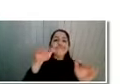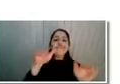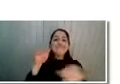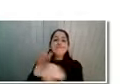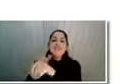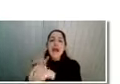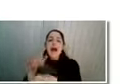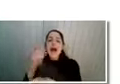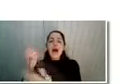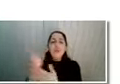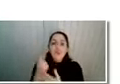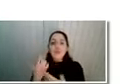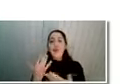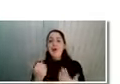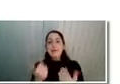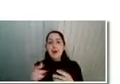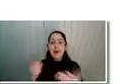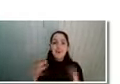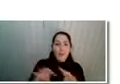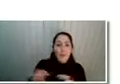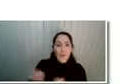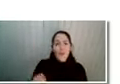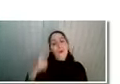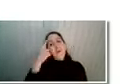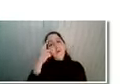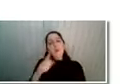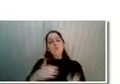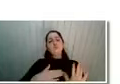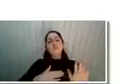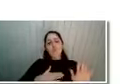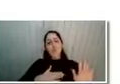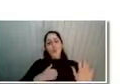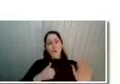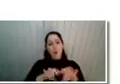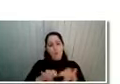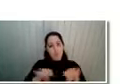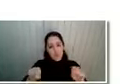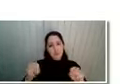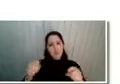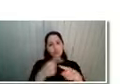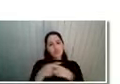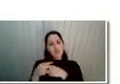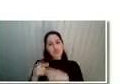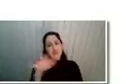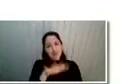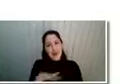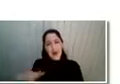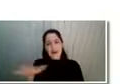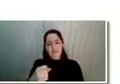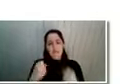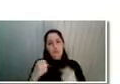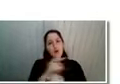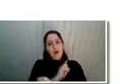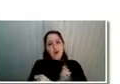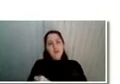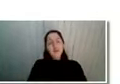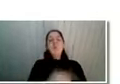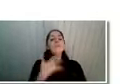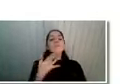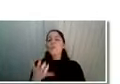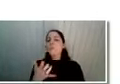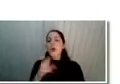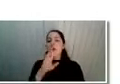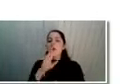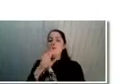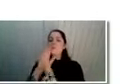un compromiso social fuerte para responder a los requerimientos del país de hoy